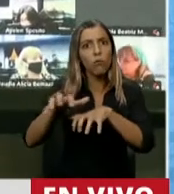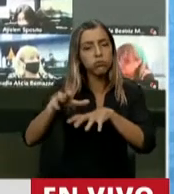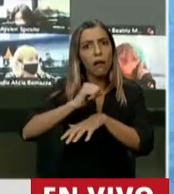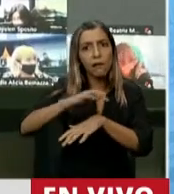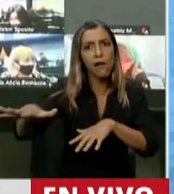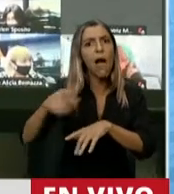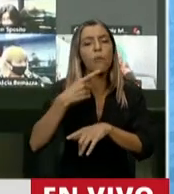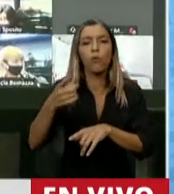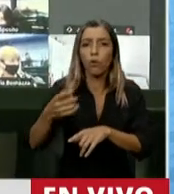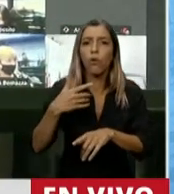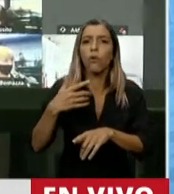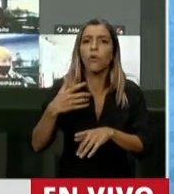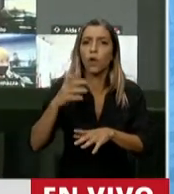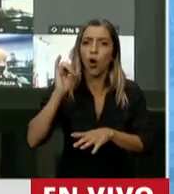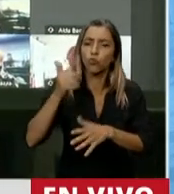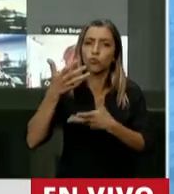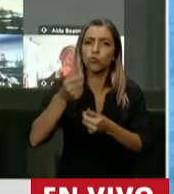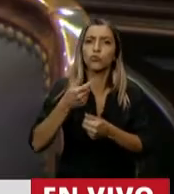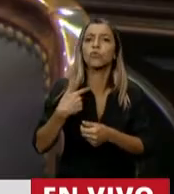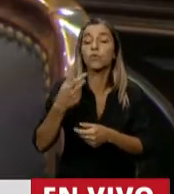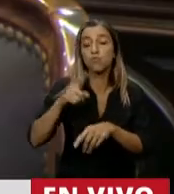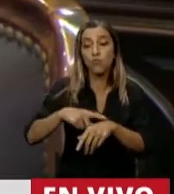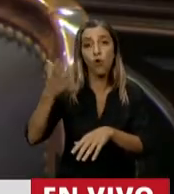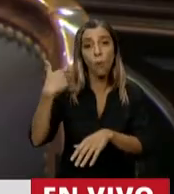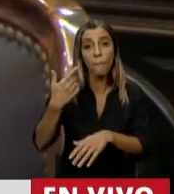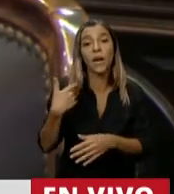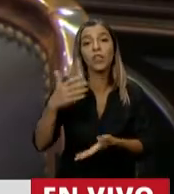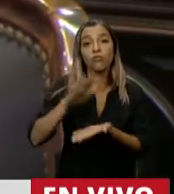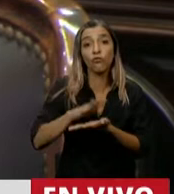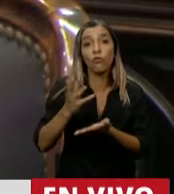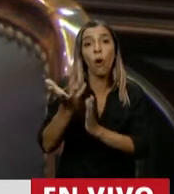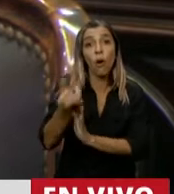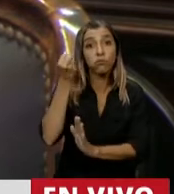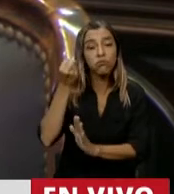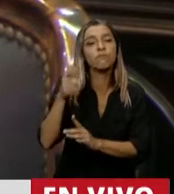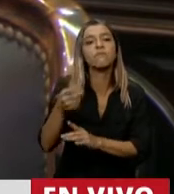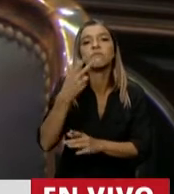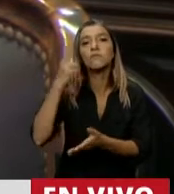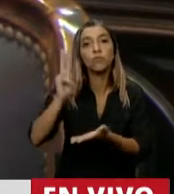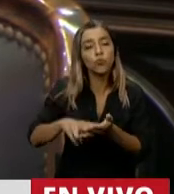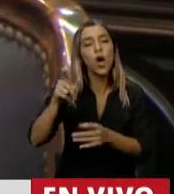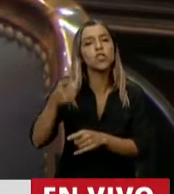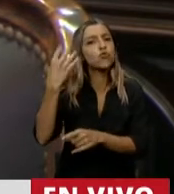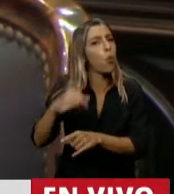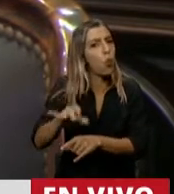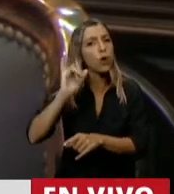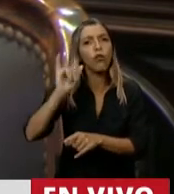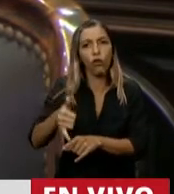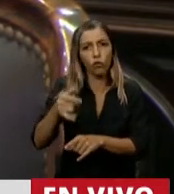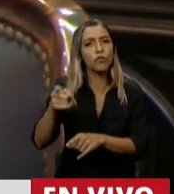eran las retenciones podían ser solidario y que era extraordinario y por única vez y una vez que la argentina